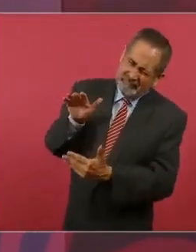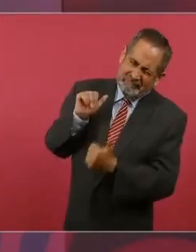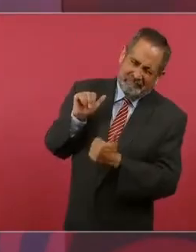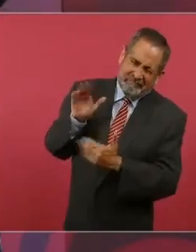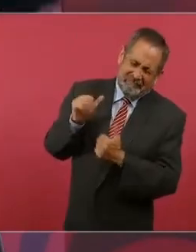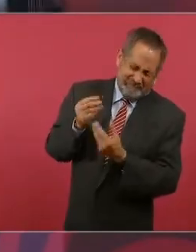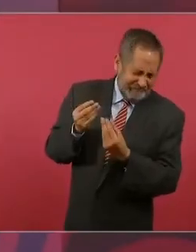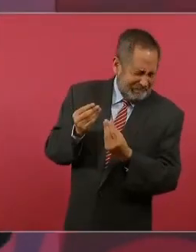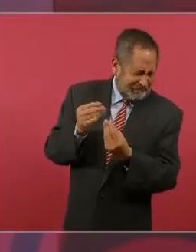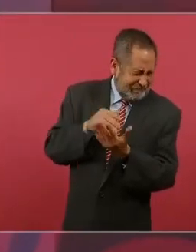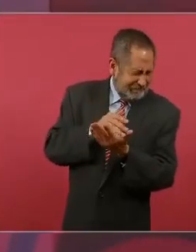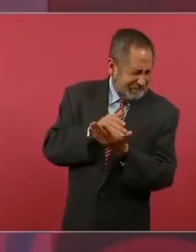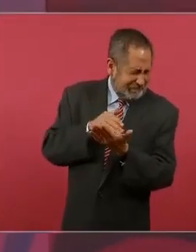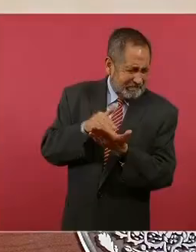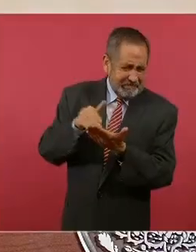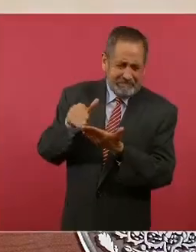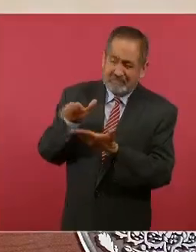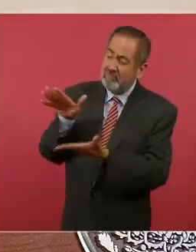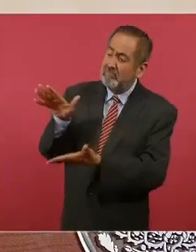muchísimo,